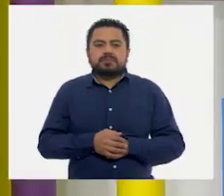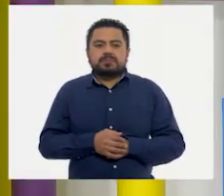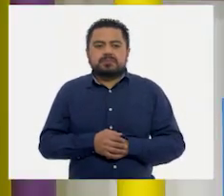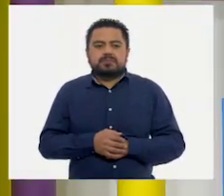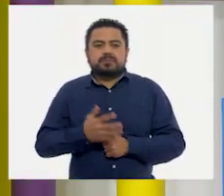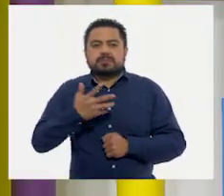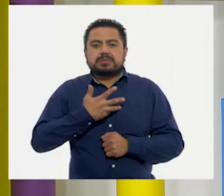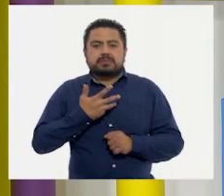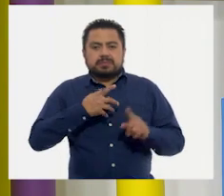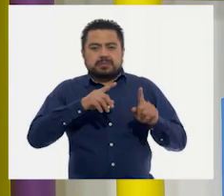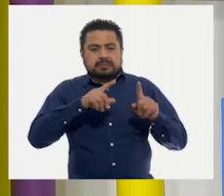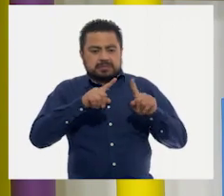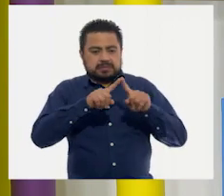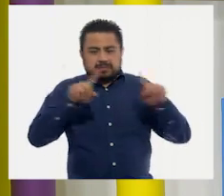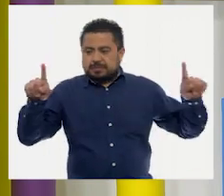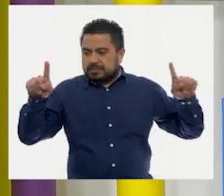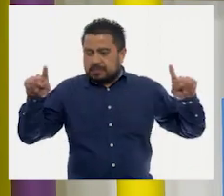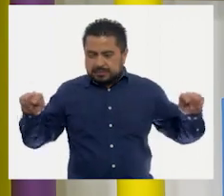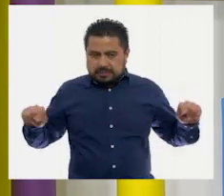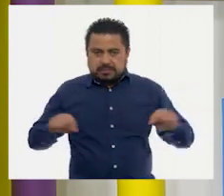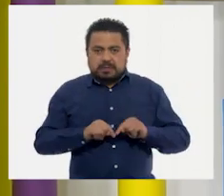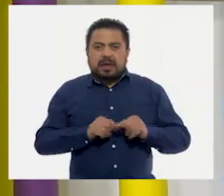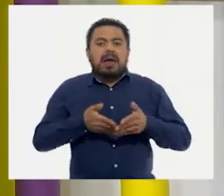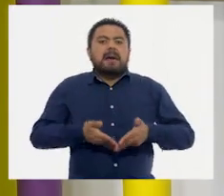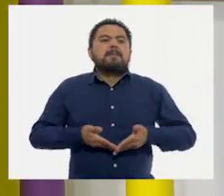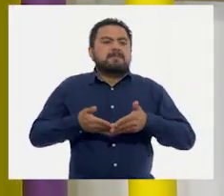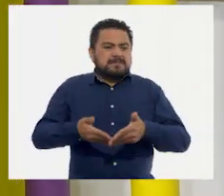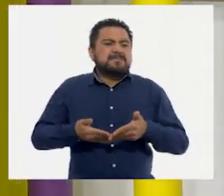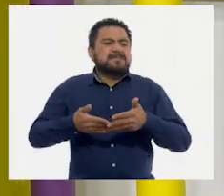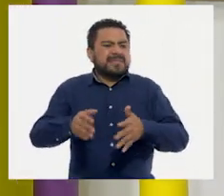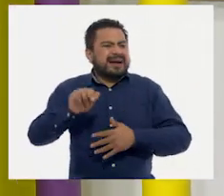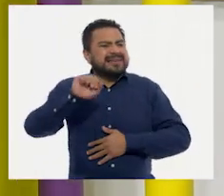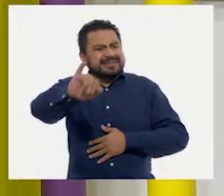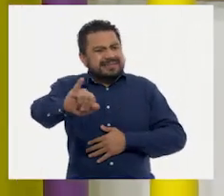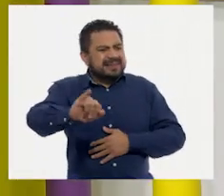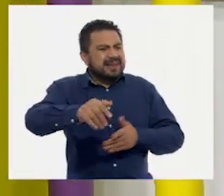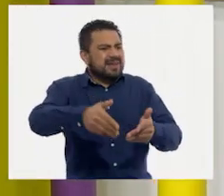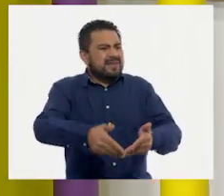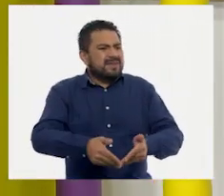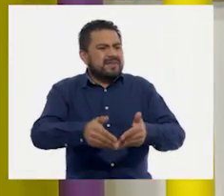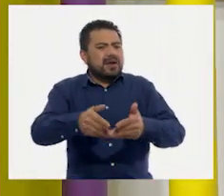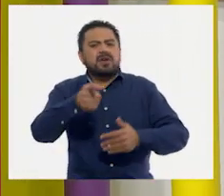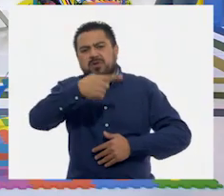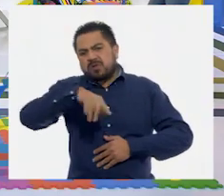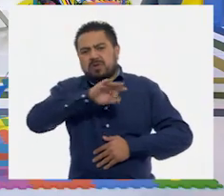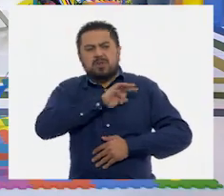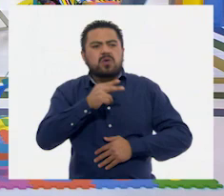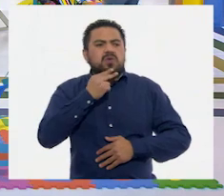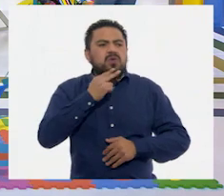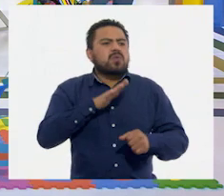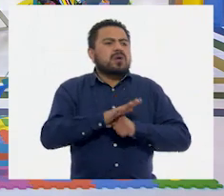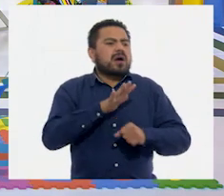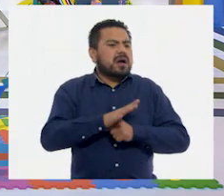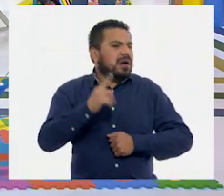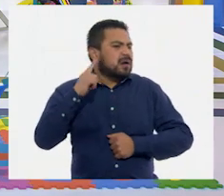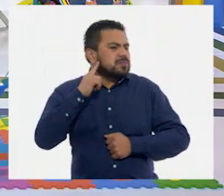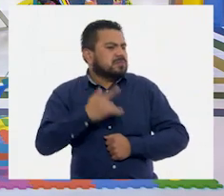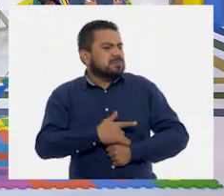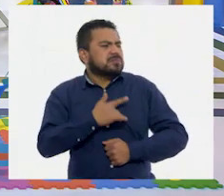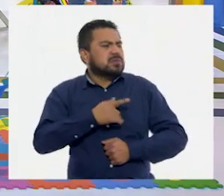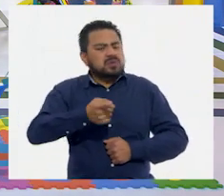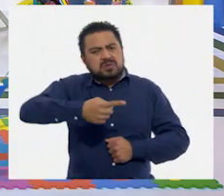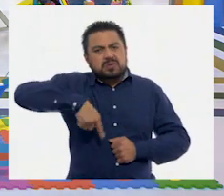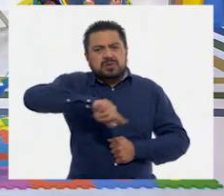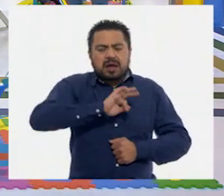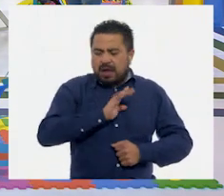nos queda el rectángulo. Y el rectángulo pues va a ser barco. El barco, ¿verdad? Sí. Pueden utilizar cualquier sonido que